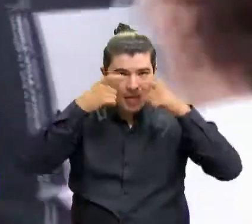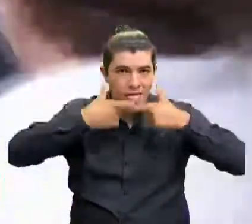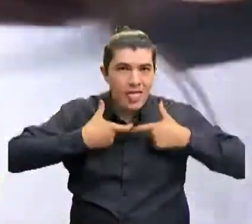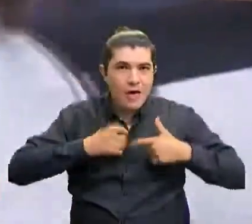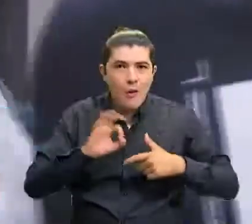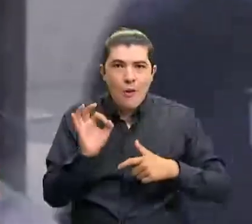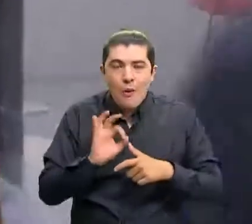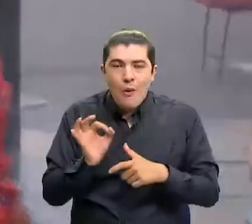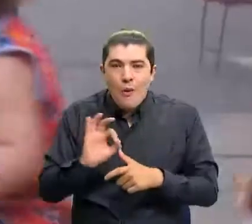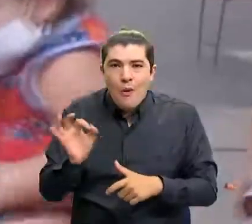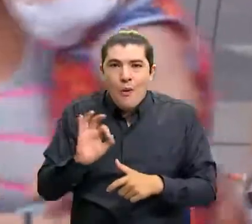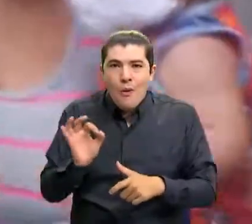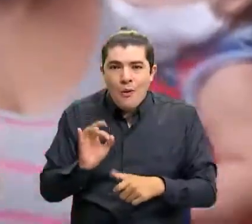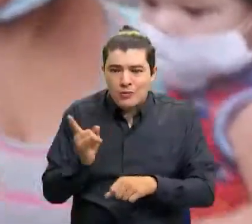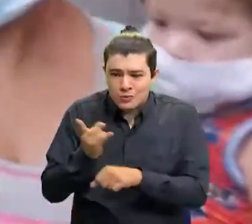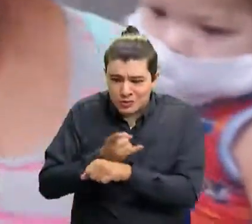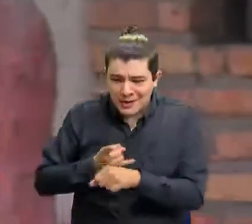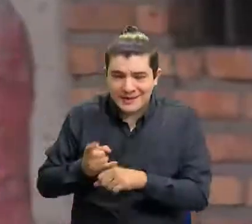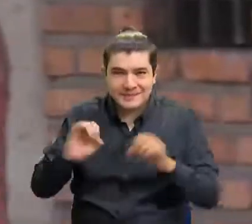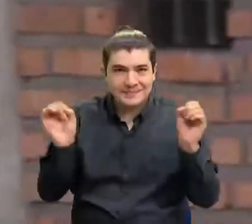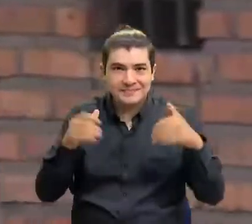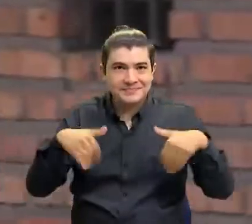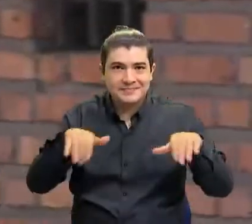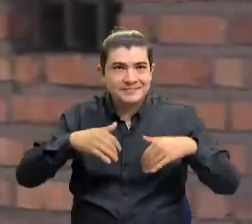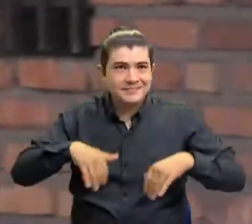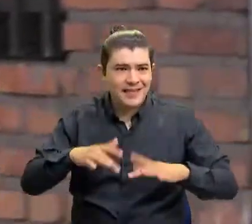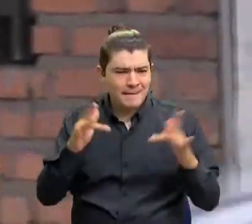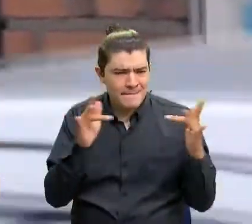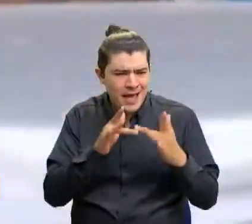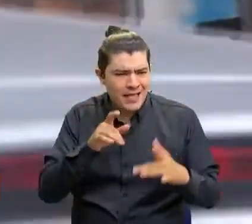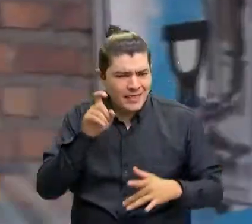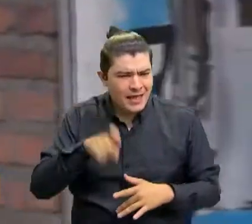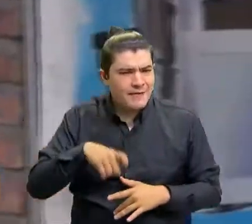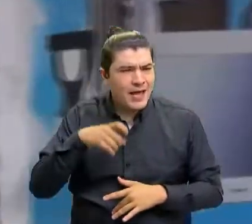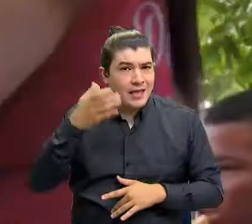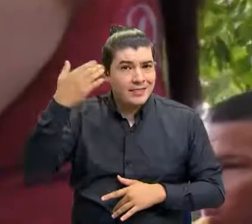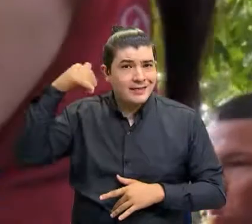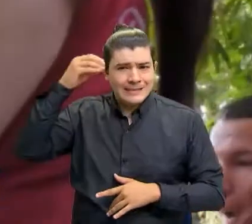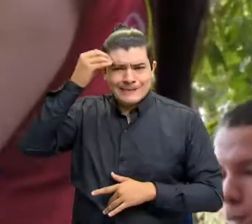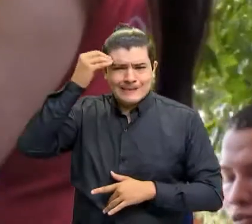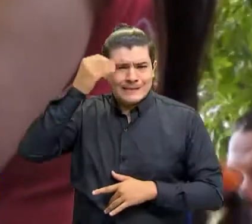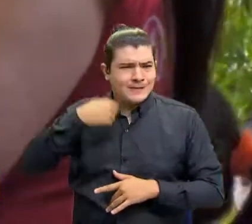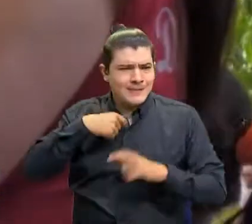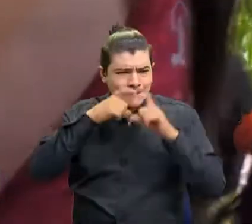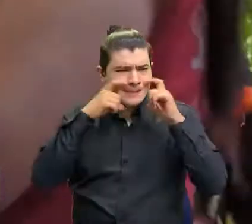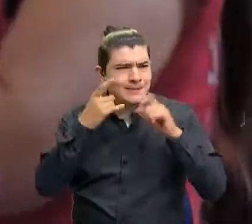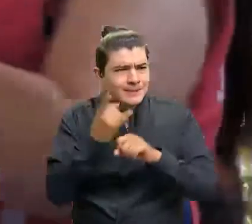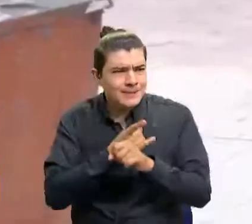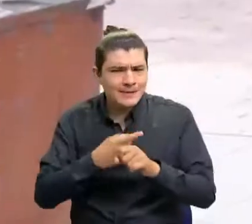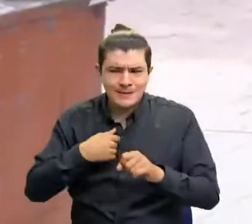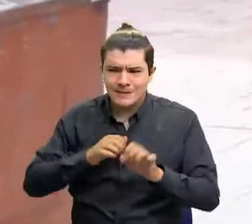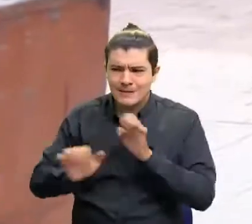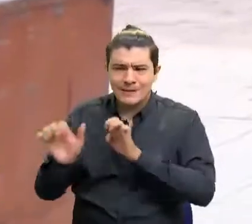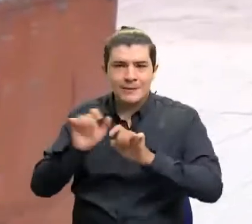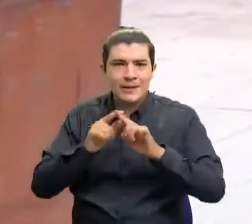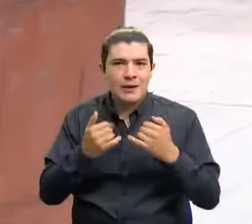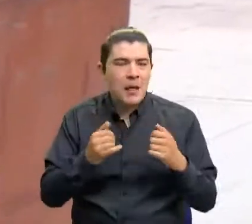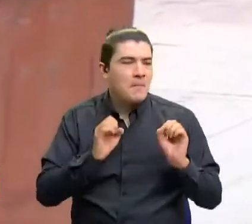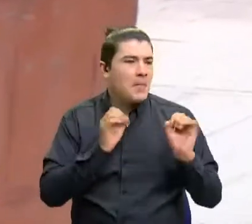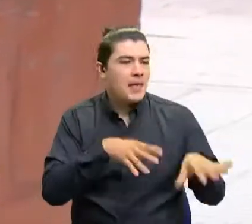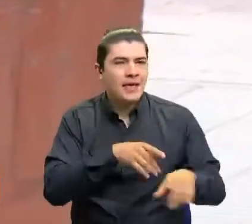simplemente ya no es parte de la protección que debe usarse como mecanismo para prevenir el contagio porque cuando los casos siguen subiendo